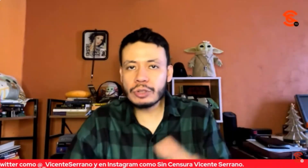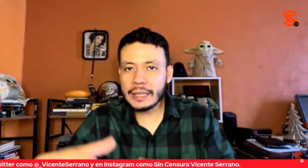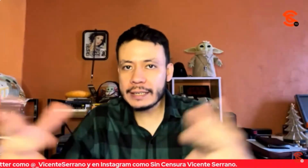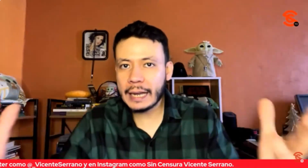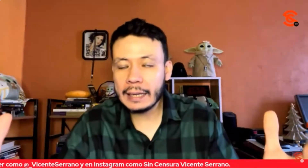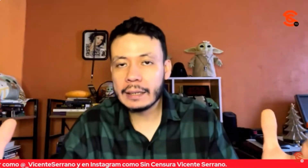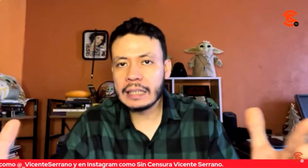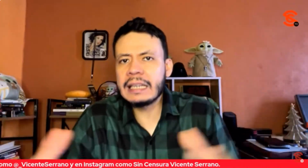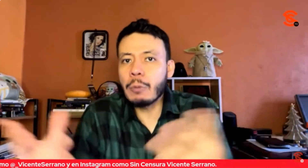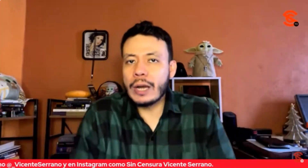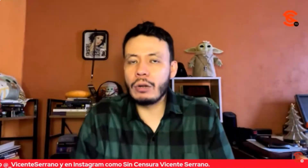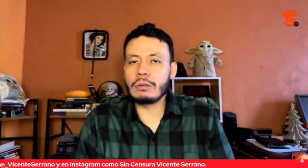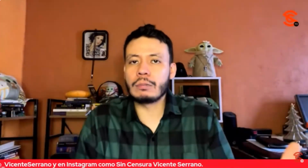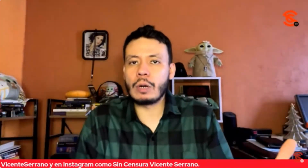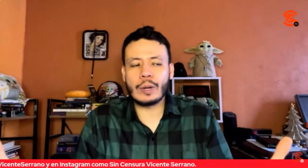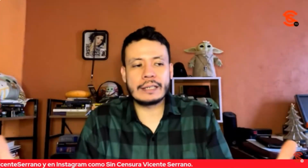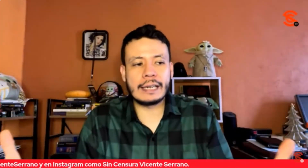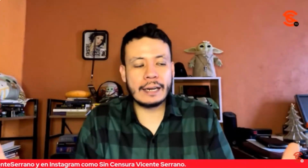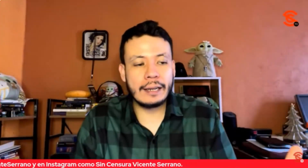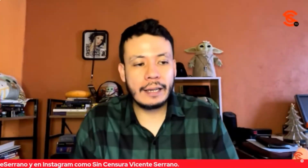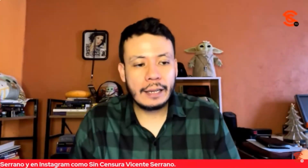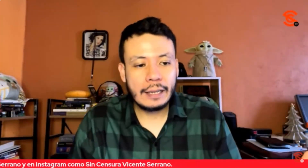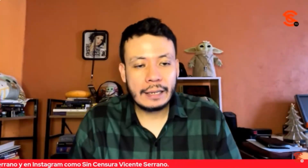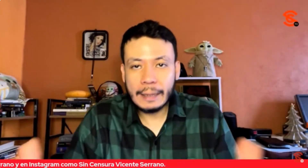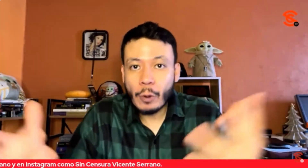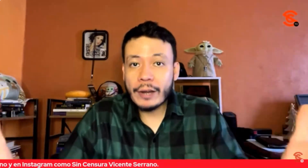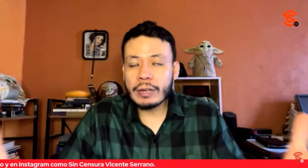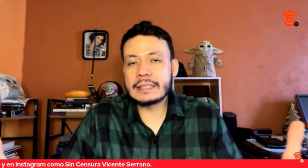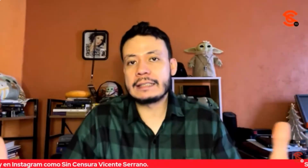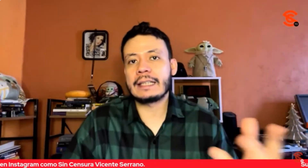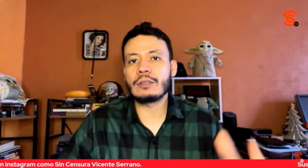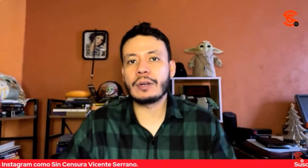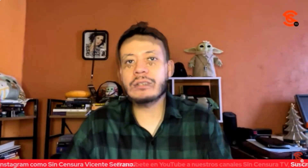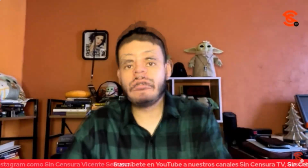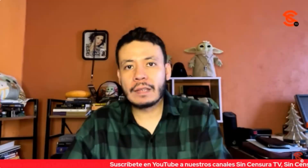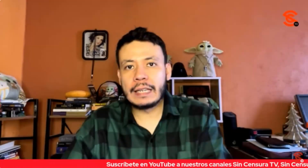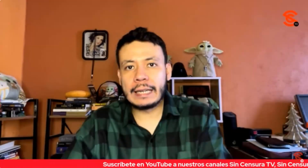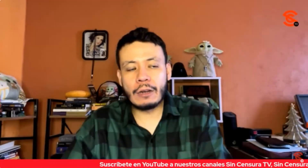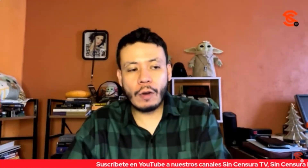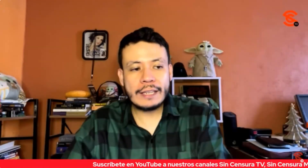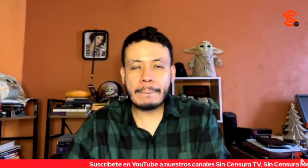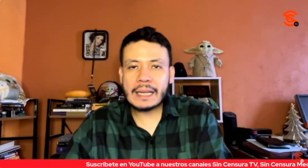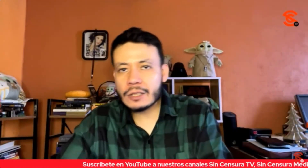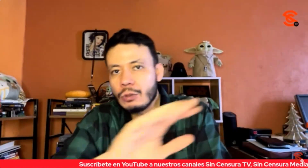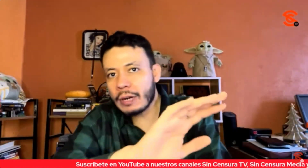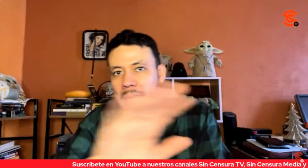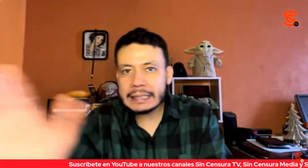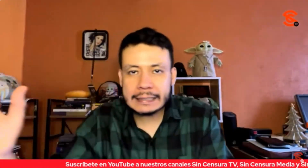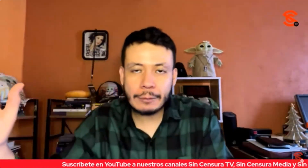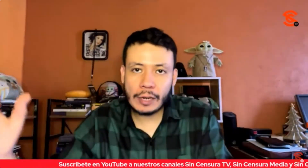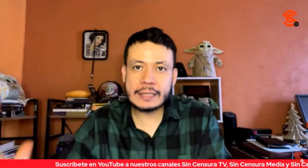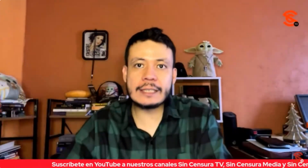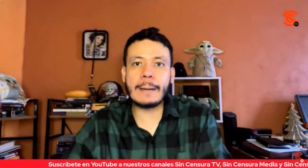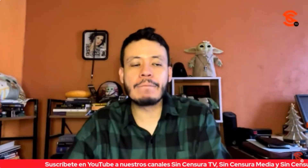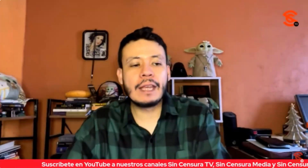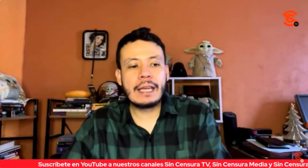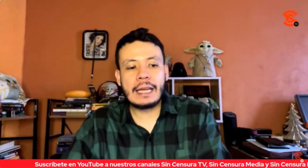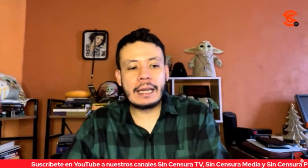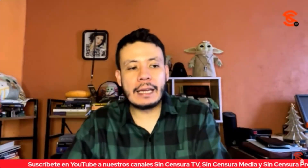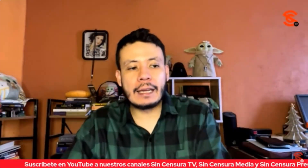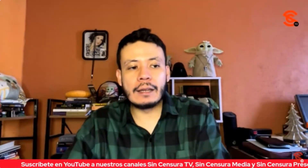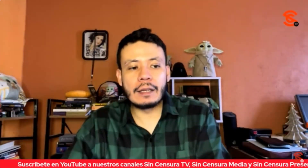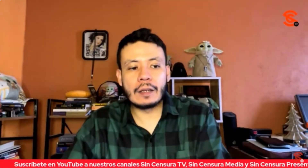peso que esto tiene ya, y qué bueno, vuelvo a reiterar, qué bueno que se esté dando y que no haya más nunca esta